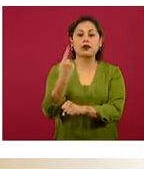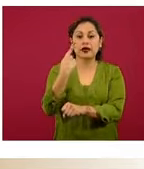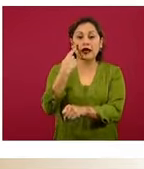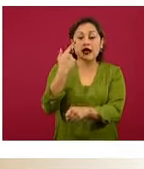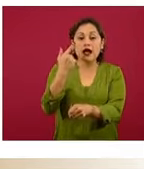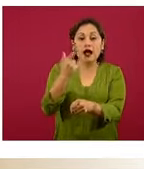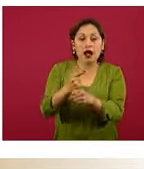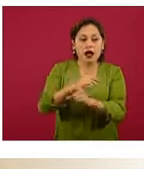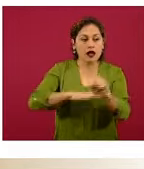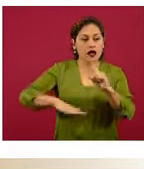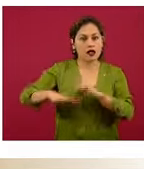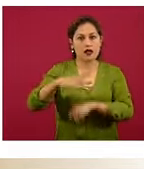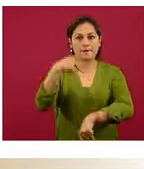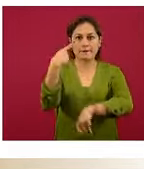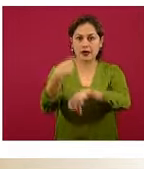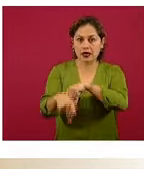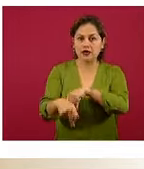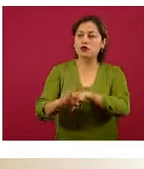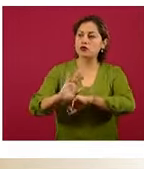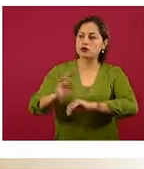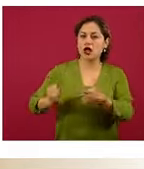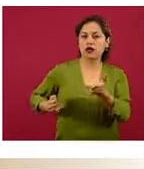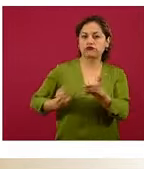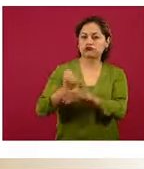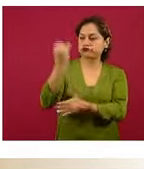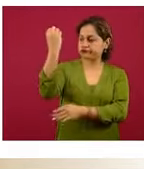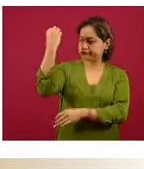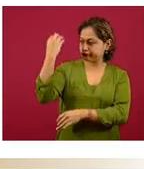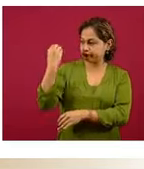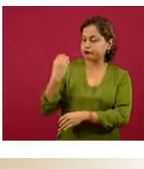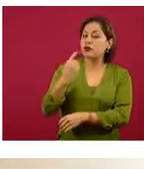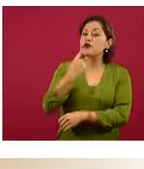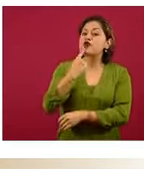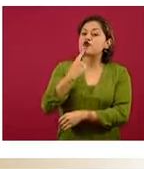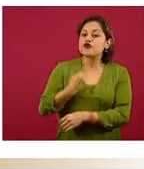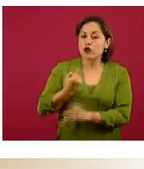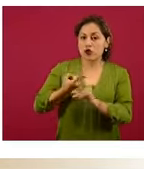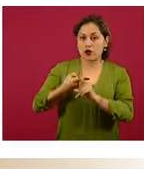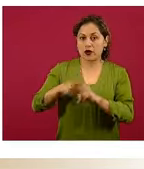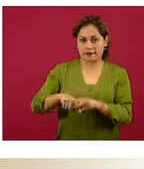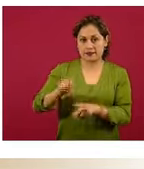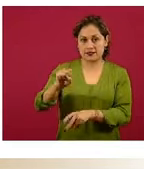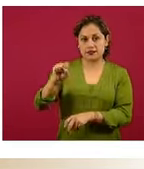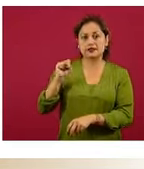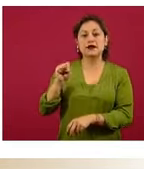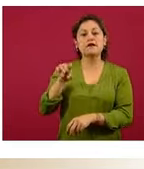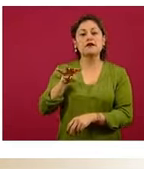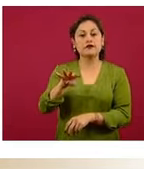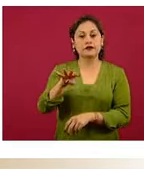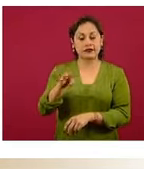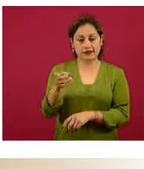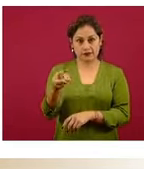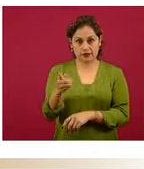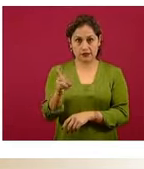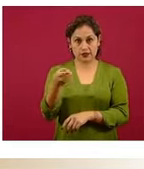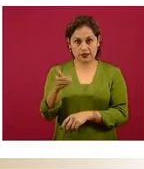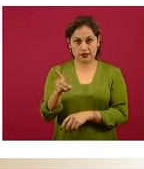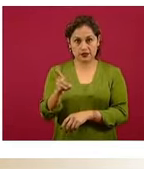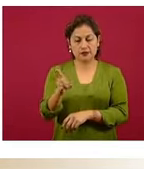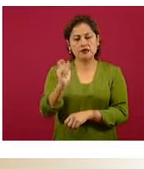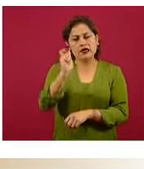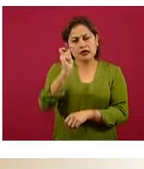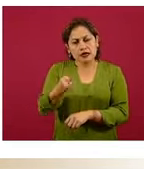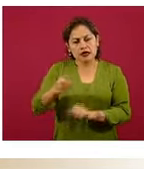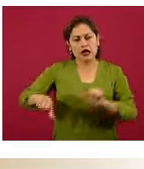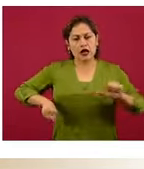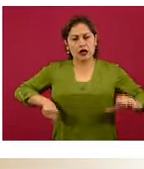pasado viernes, decidieron iniciar desde el mismo sábado 19 con las acciones que